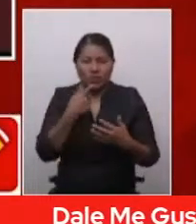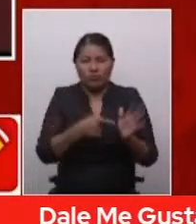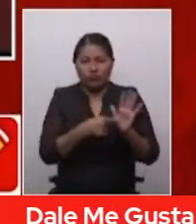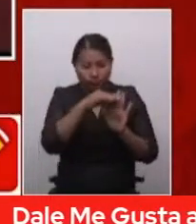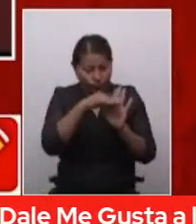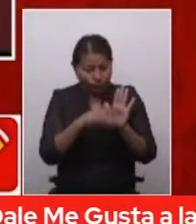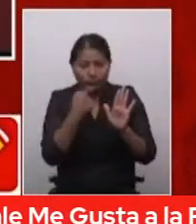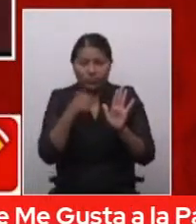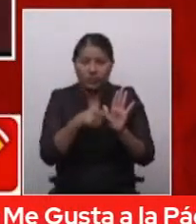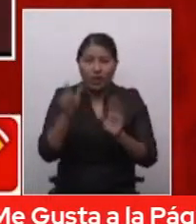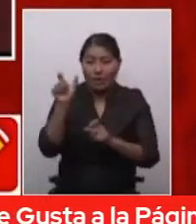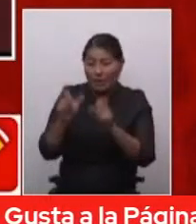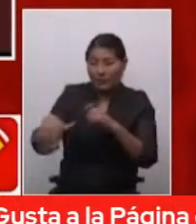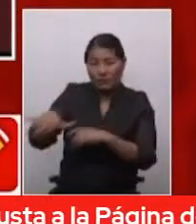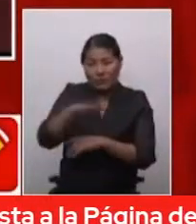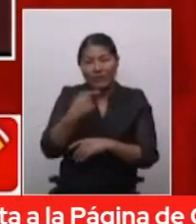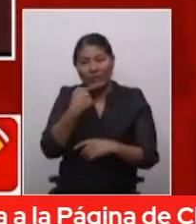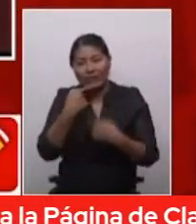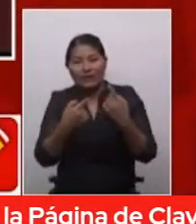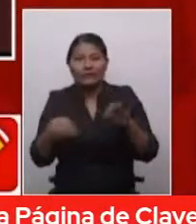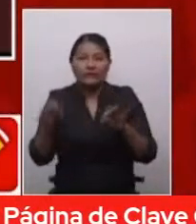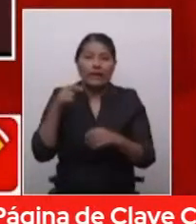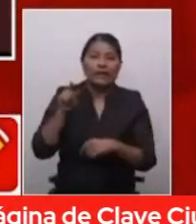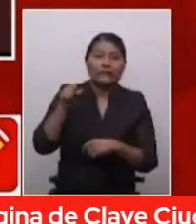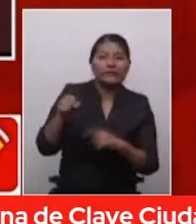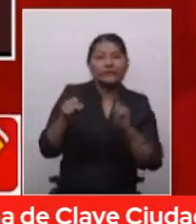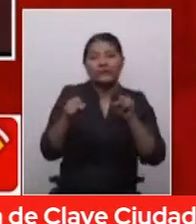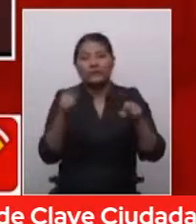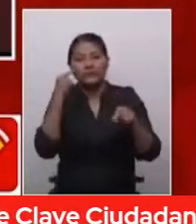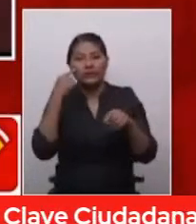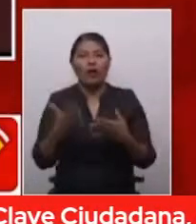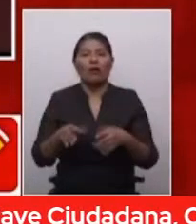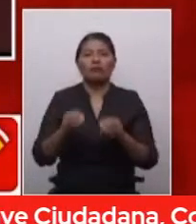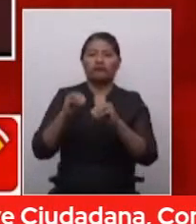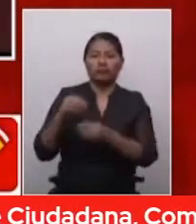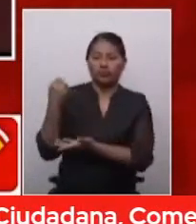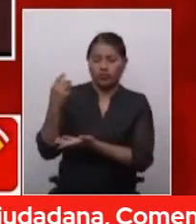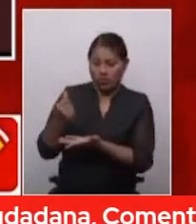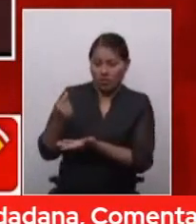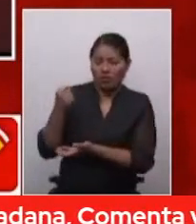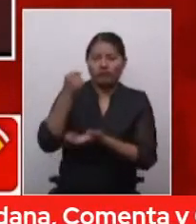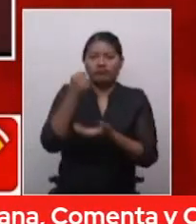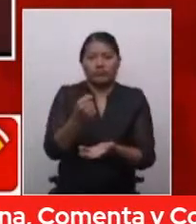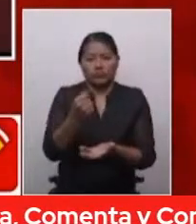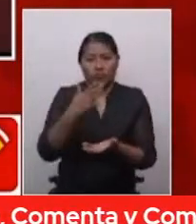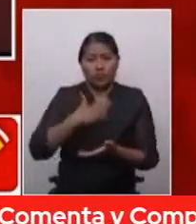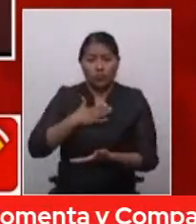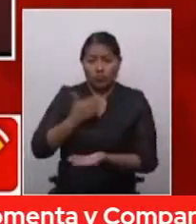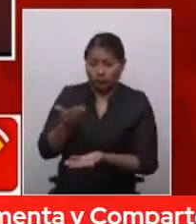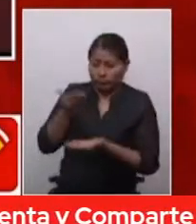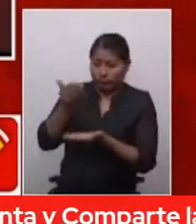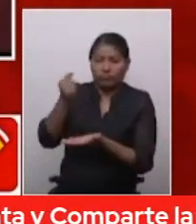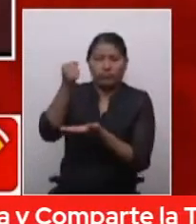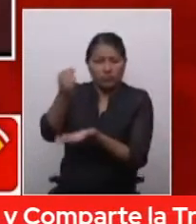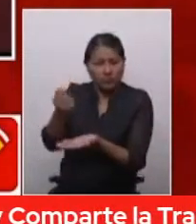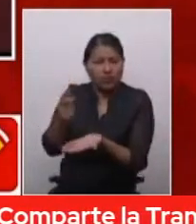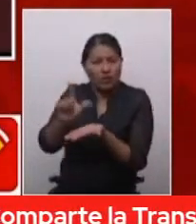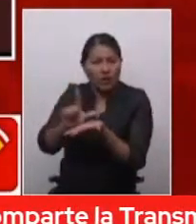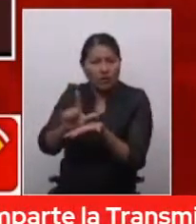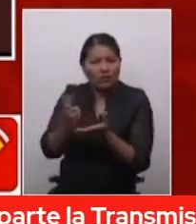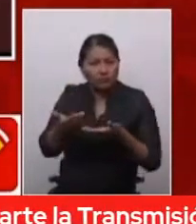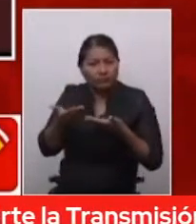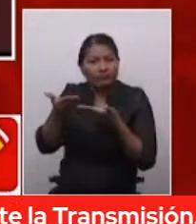de muchos candidatos a veces no es viable y hay que tener cuidado con el tema de la ejecución del presupuesto. Lo que yo le propongo a Lima es algo sumamente